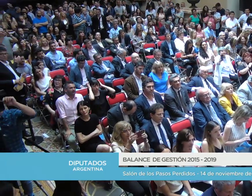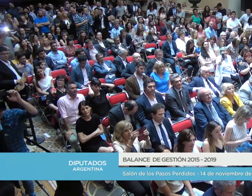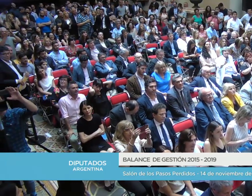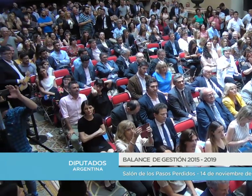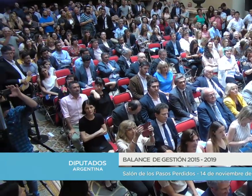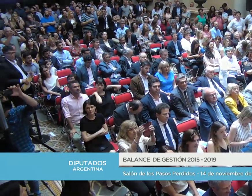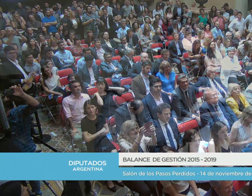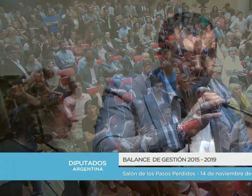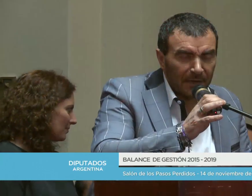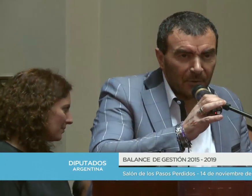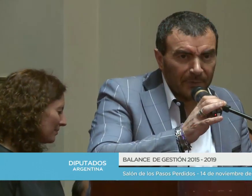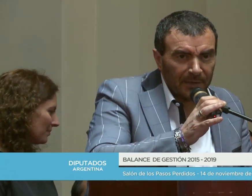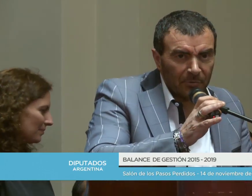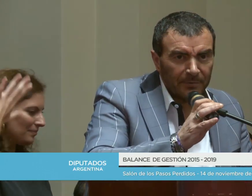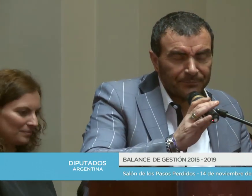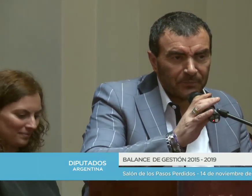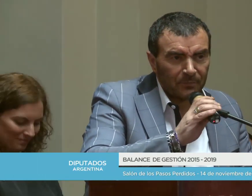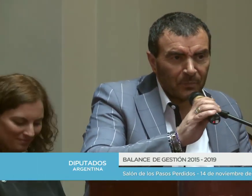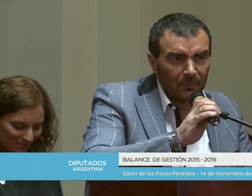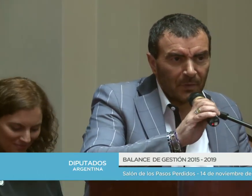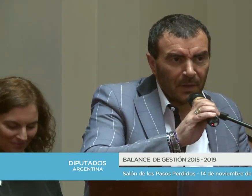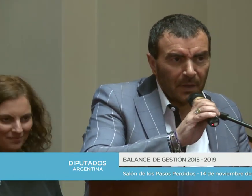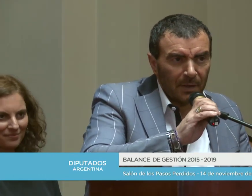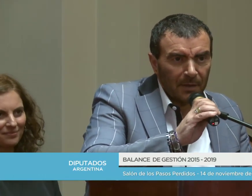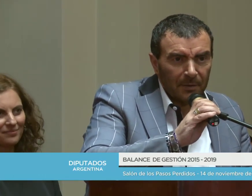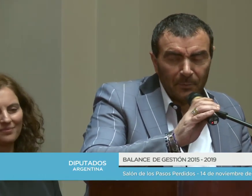Hola, buen día, compañeras, compañeros.